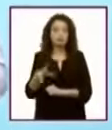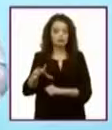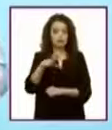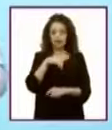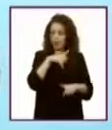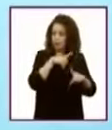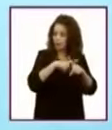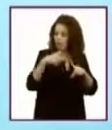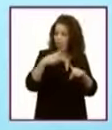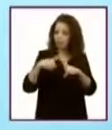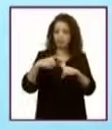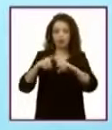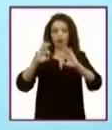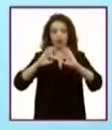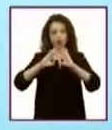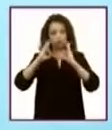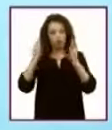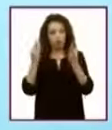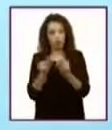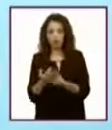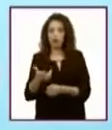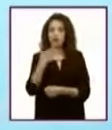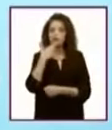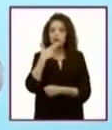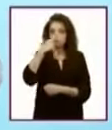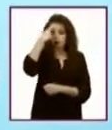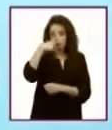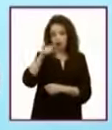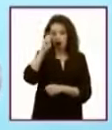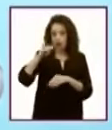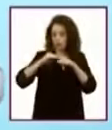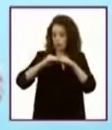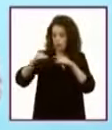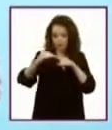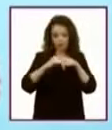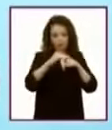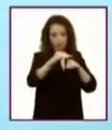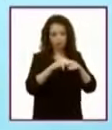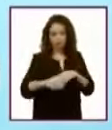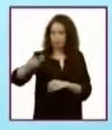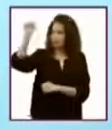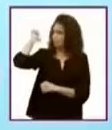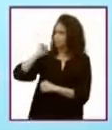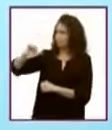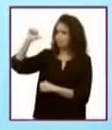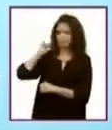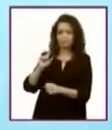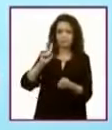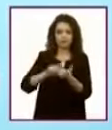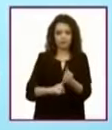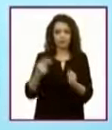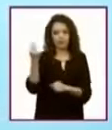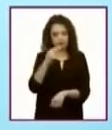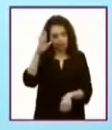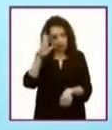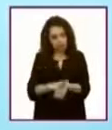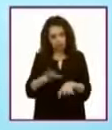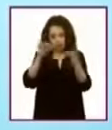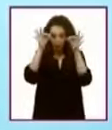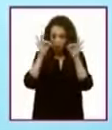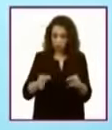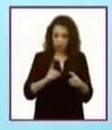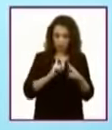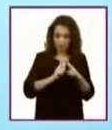diferentes formas que se han utilizado para medir desde la antigüedad y la necesidad de lograr mayor precisión en el cálculo